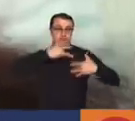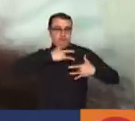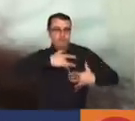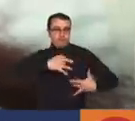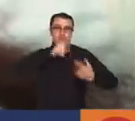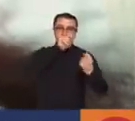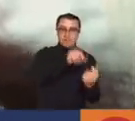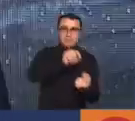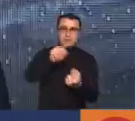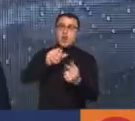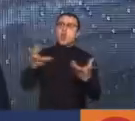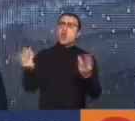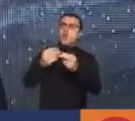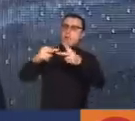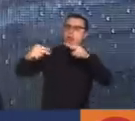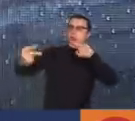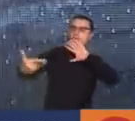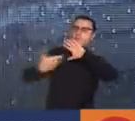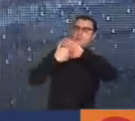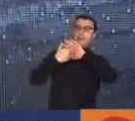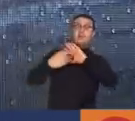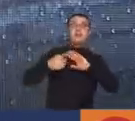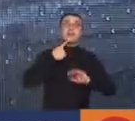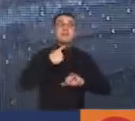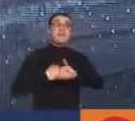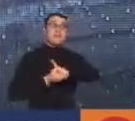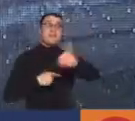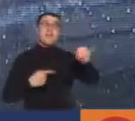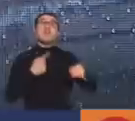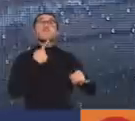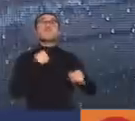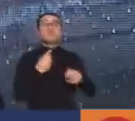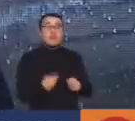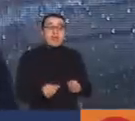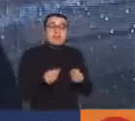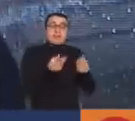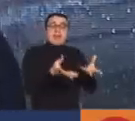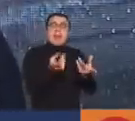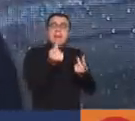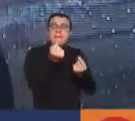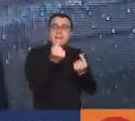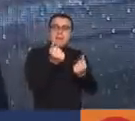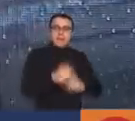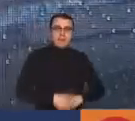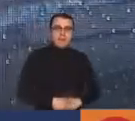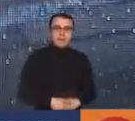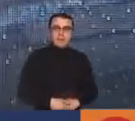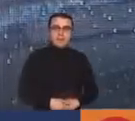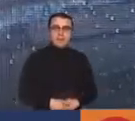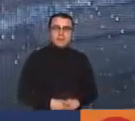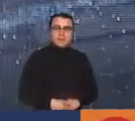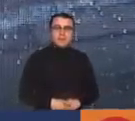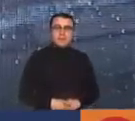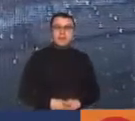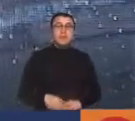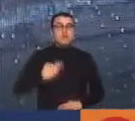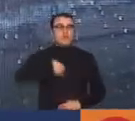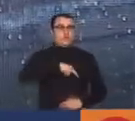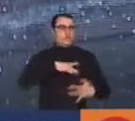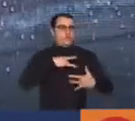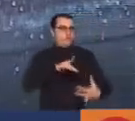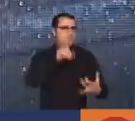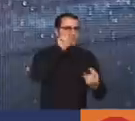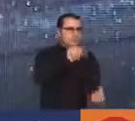La oposición dice que a la izquierda le gusta regalar la plata, que entregamos muchos